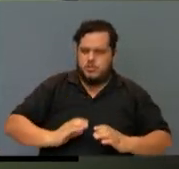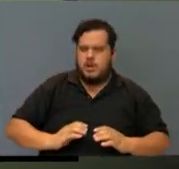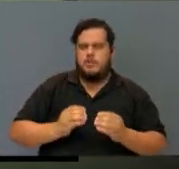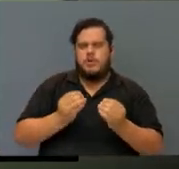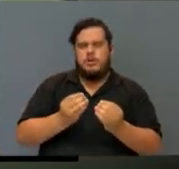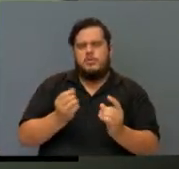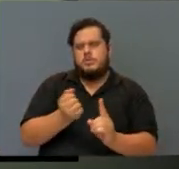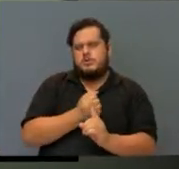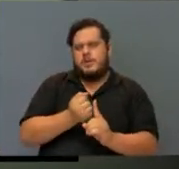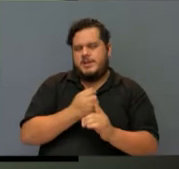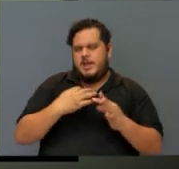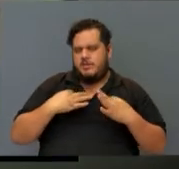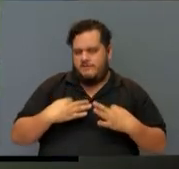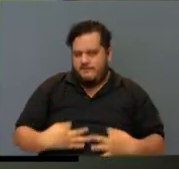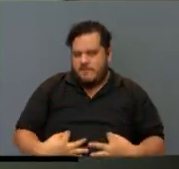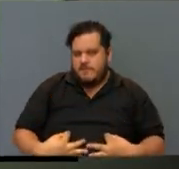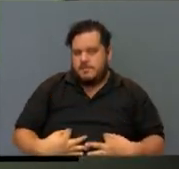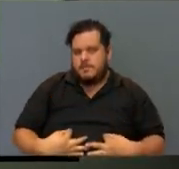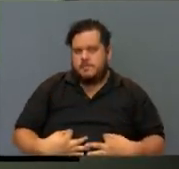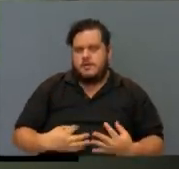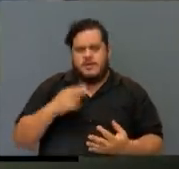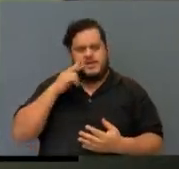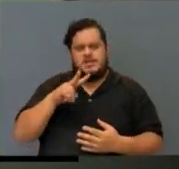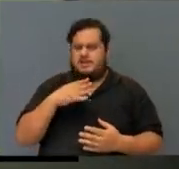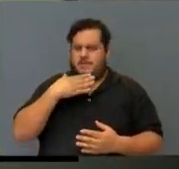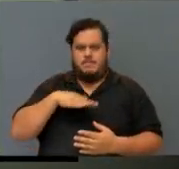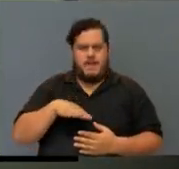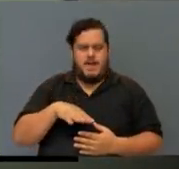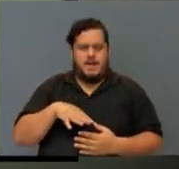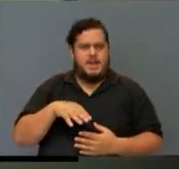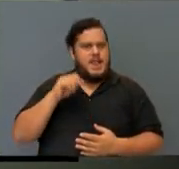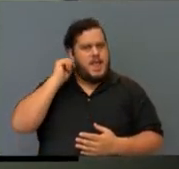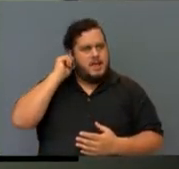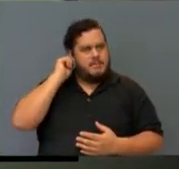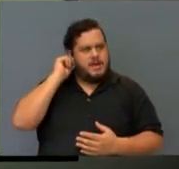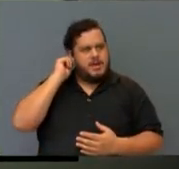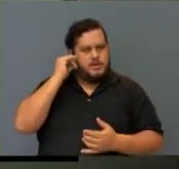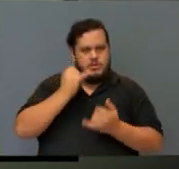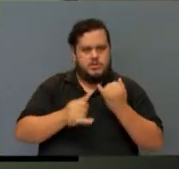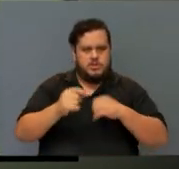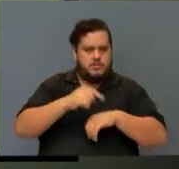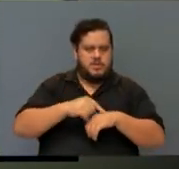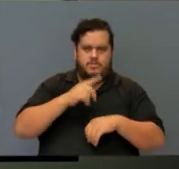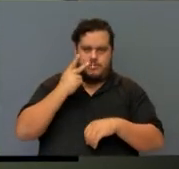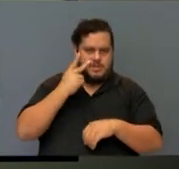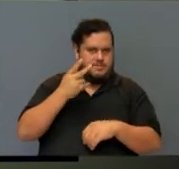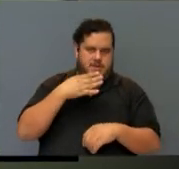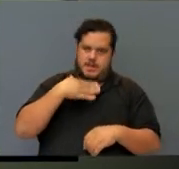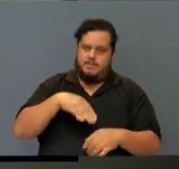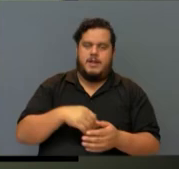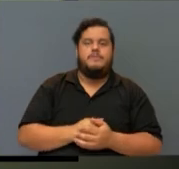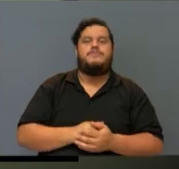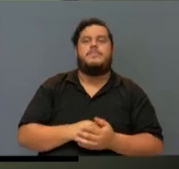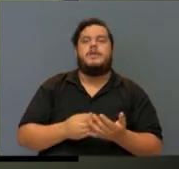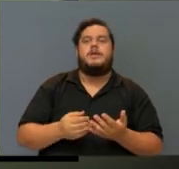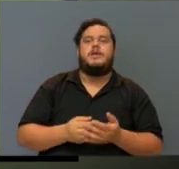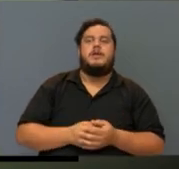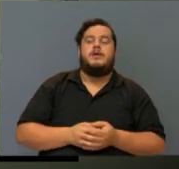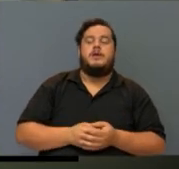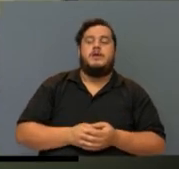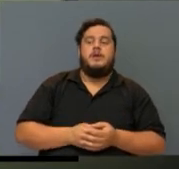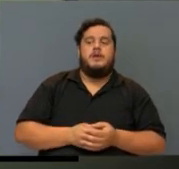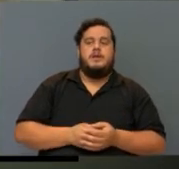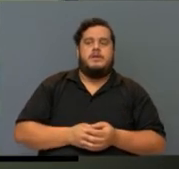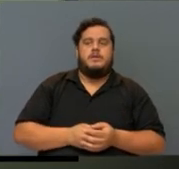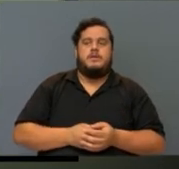maltrato físico se veía mal en los últimos tiempos bilardo no sabe todavía que